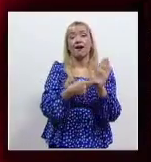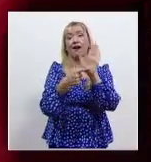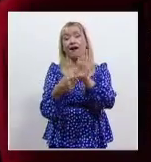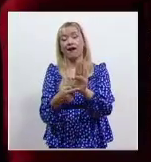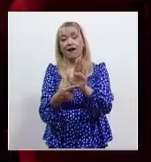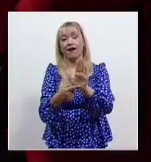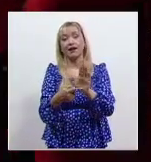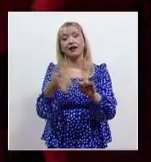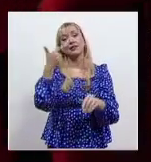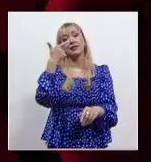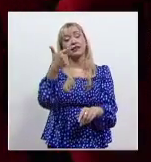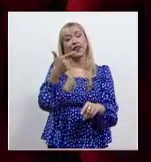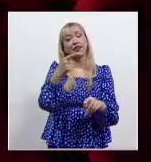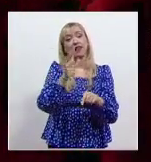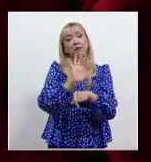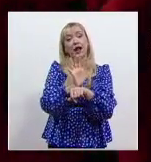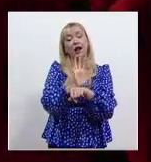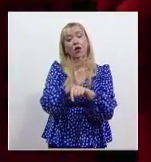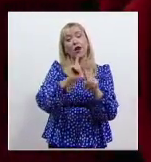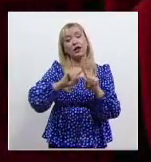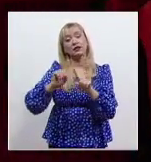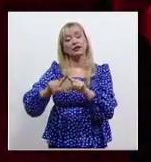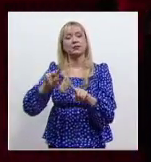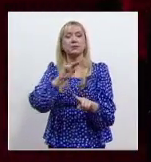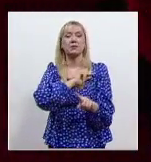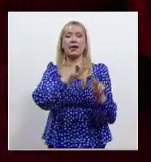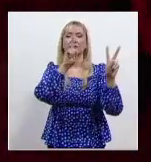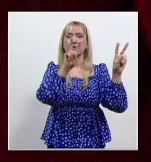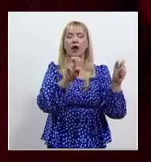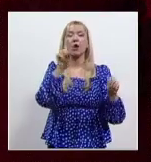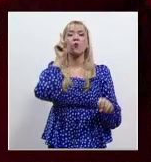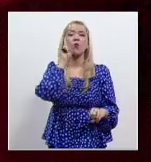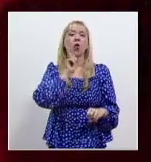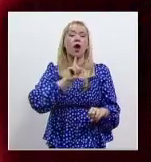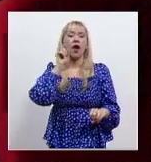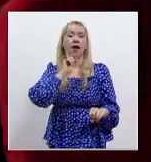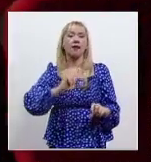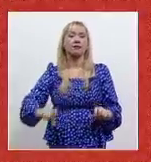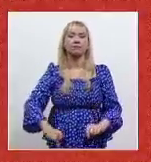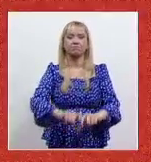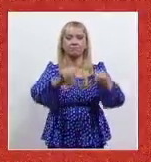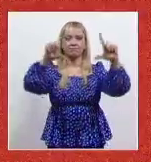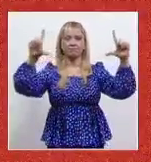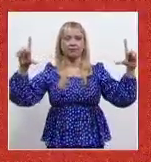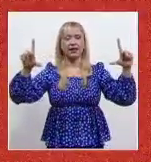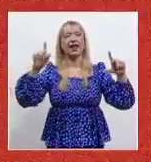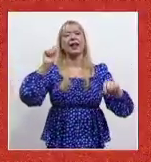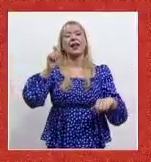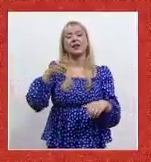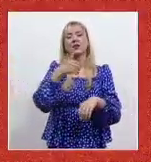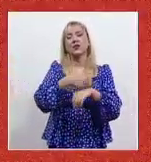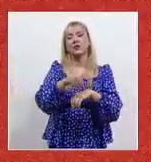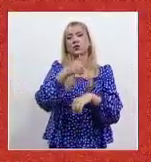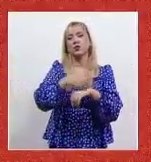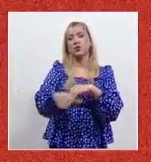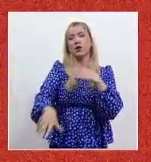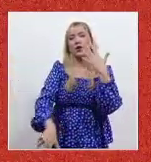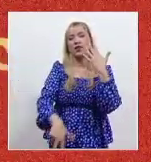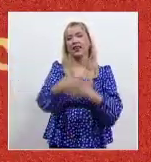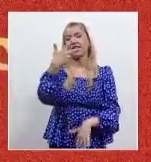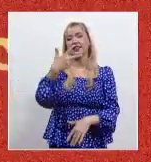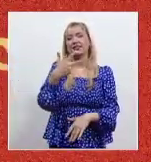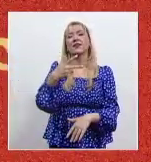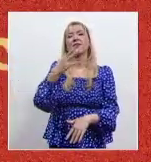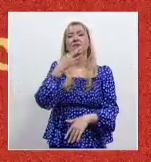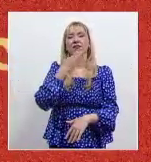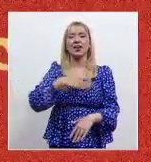7 trabajos serán proyectados en una categoría especial, Mujeres a Cuadro, que se estrena en el 18º Festival Internacional de Cine